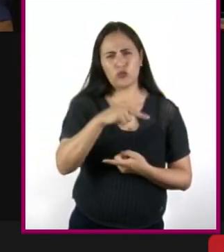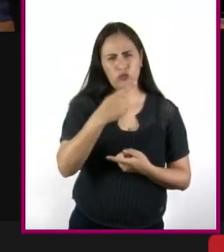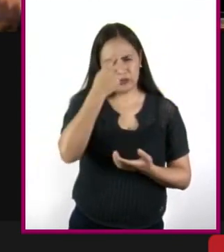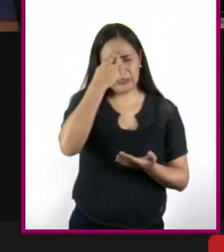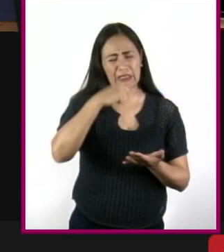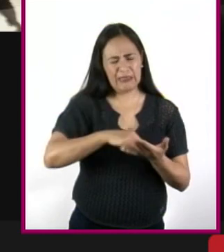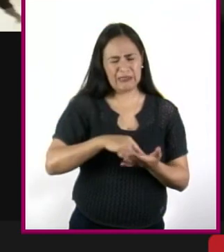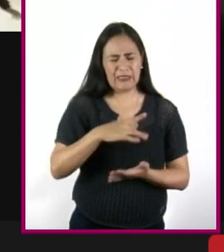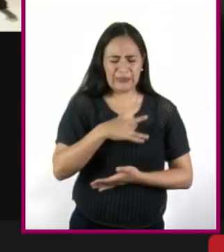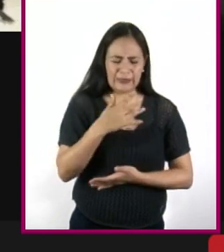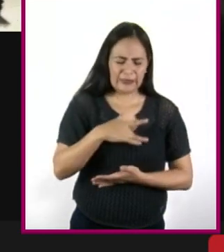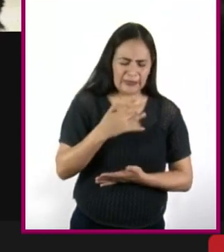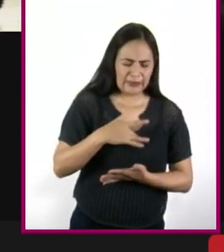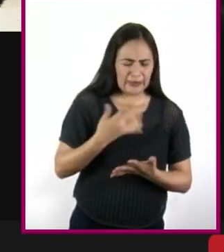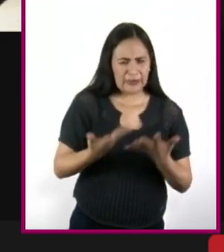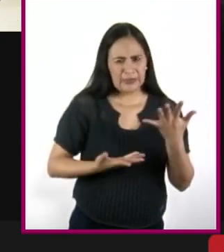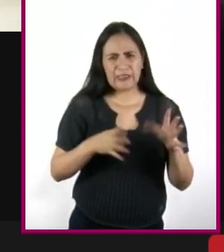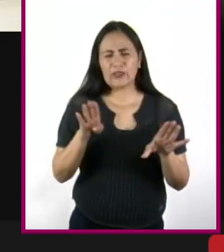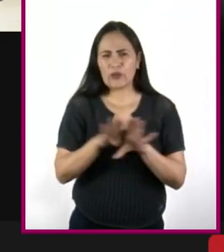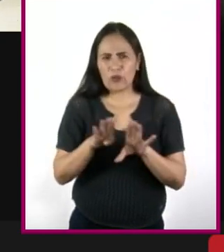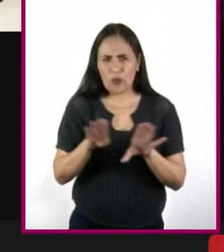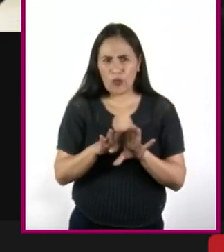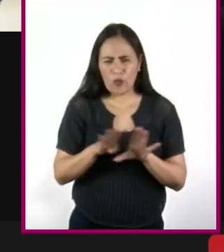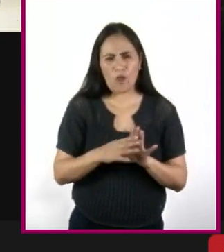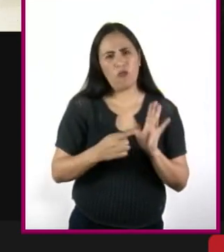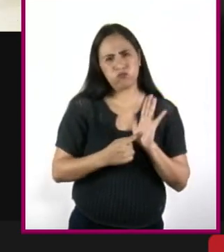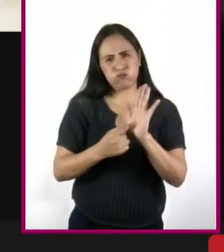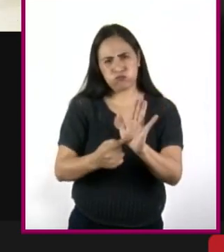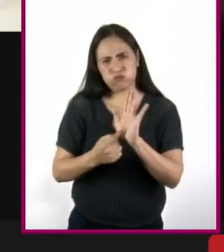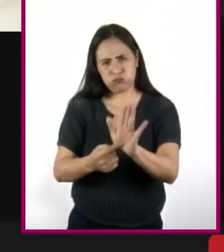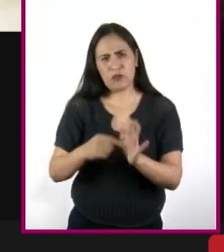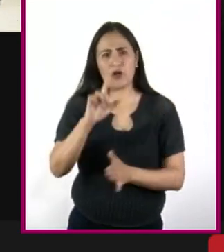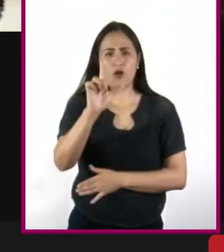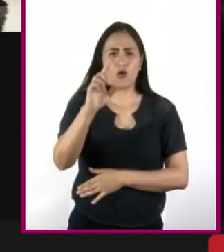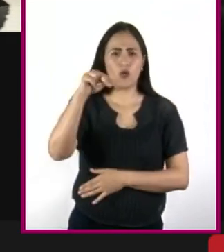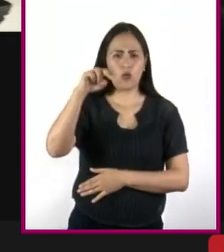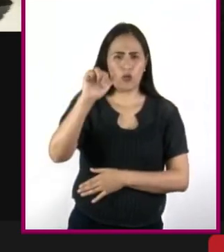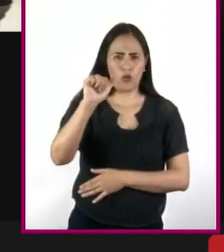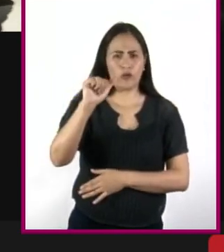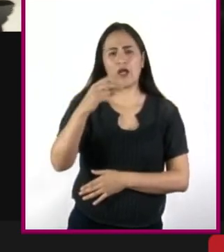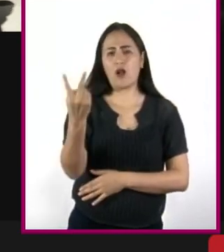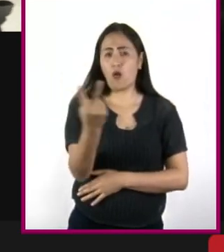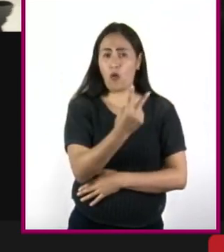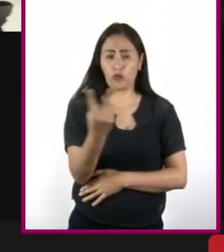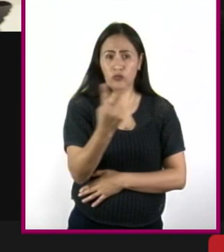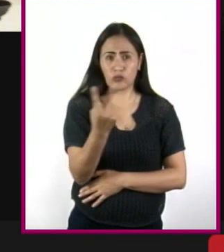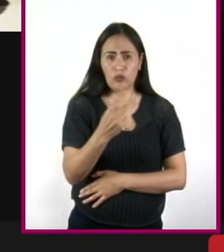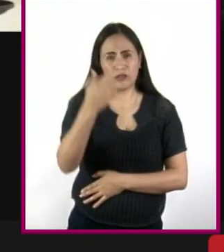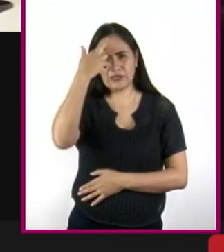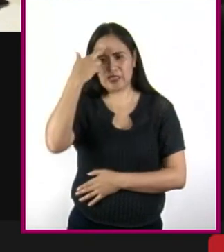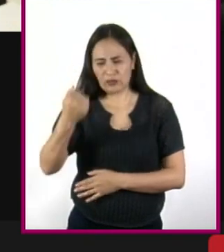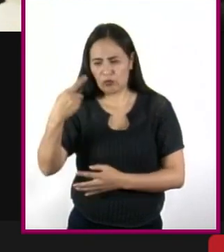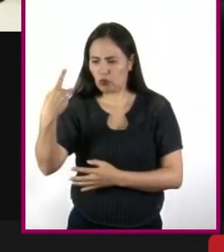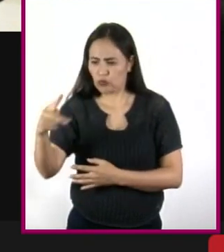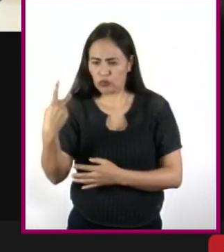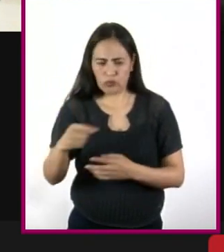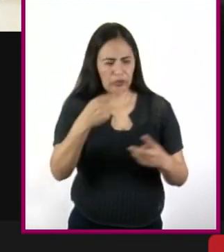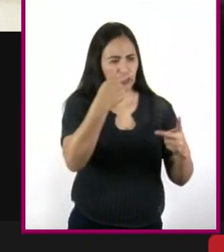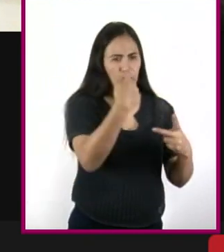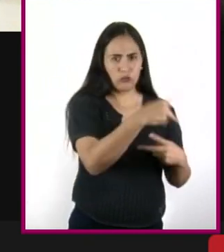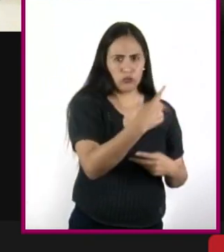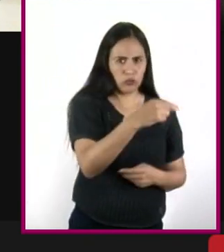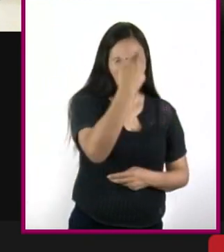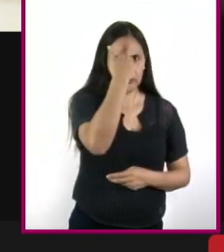causan estas. Respecto a la controversia, tanto Luna como Emiliano exponen diferentes razones que sostienen